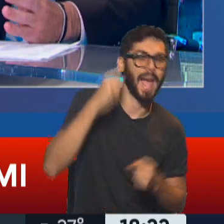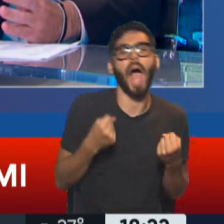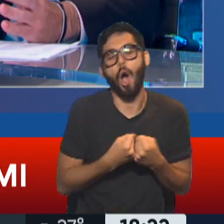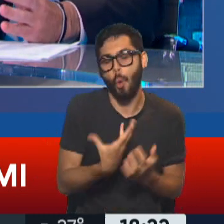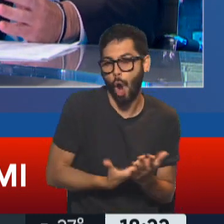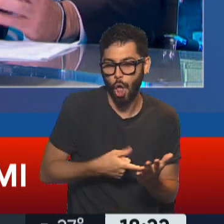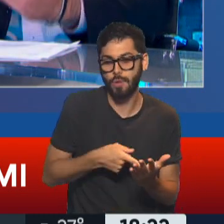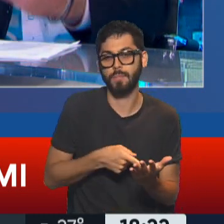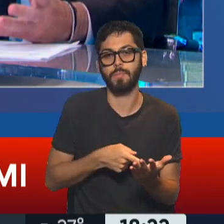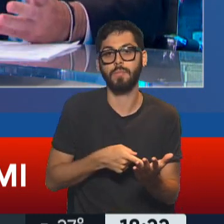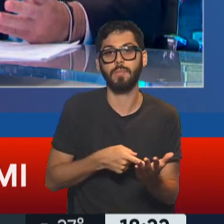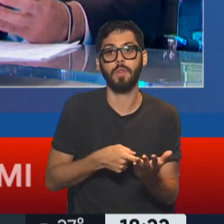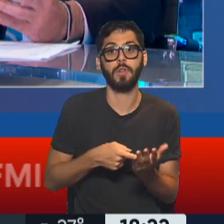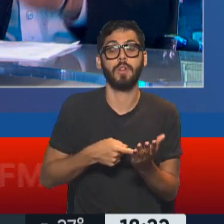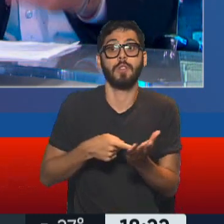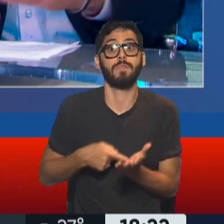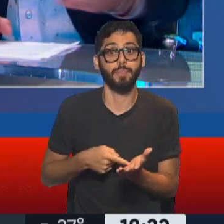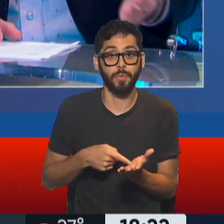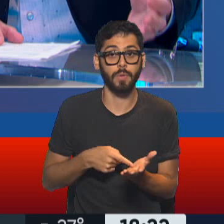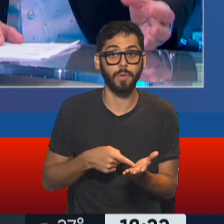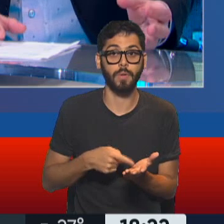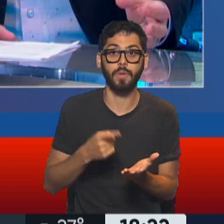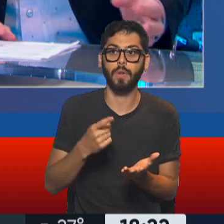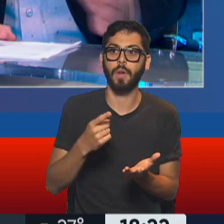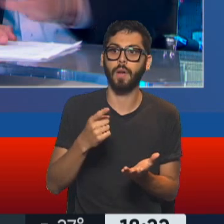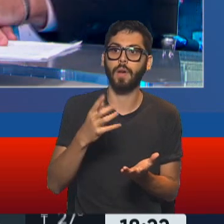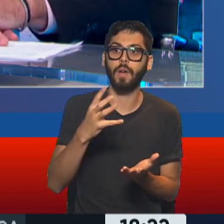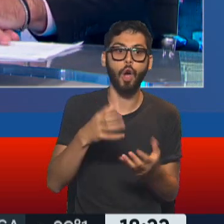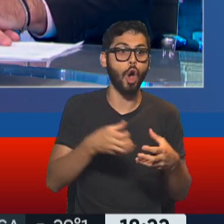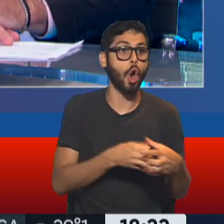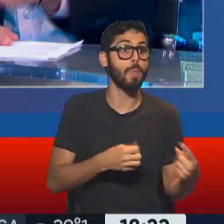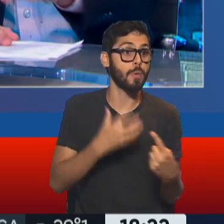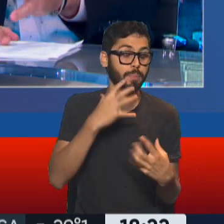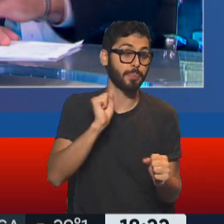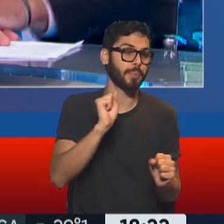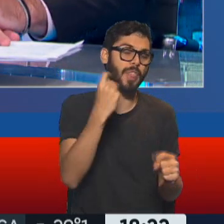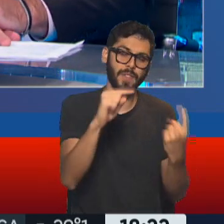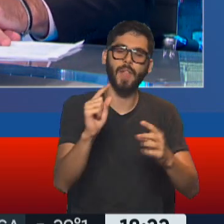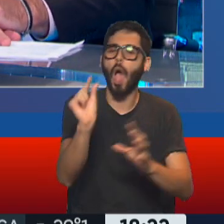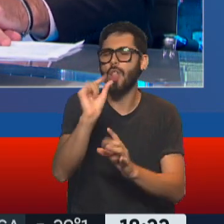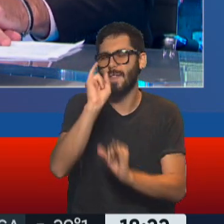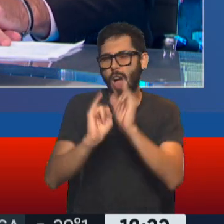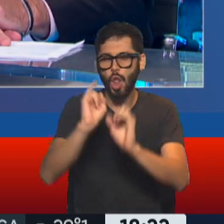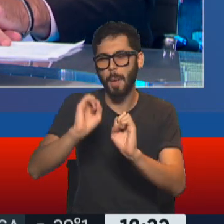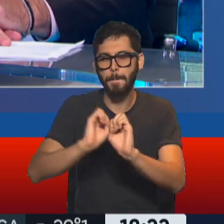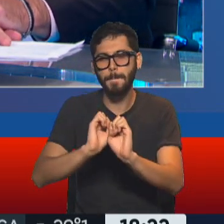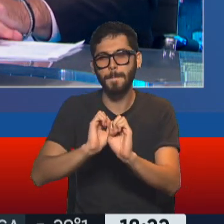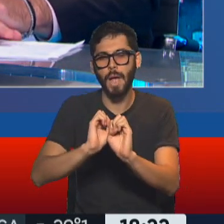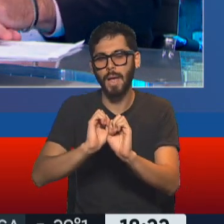abrió o dejó en evidencia muchas cuestiones de la oposición. En un ratito lo vamos a contar con un poco más